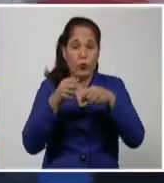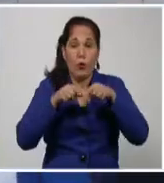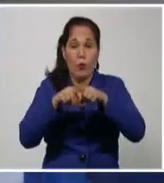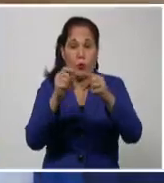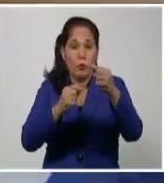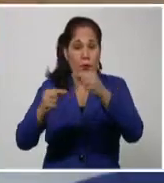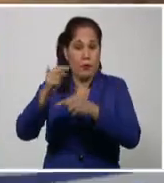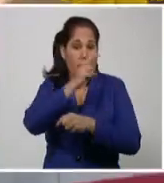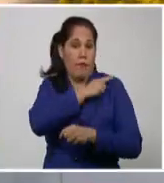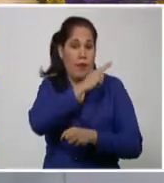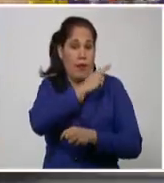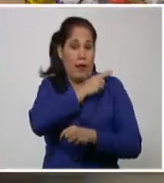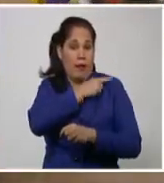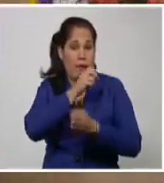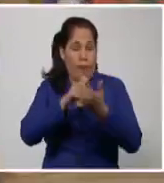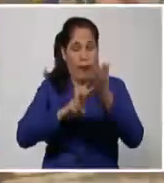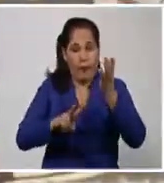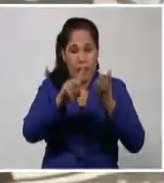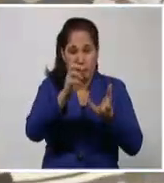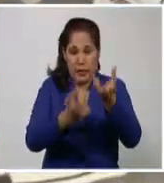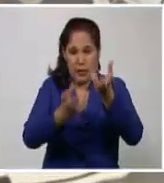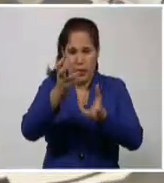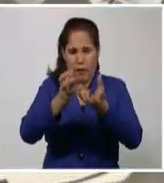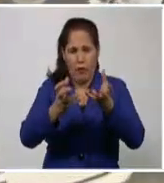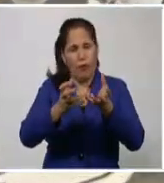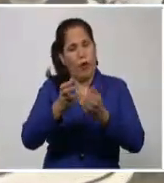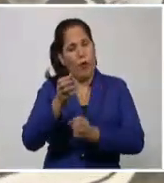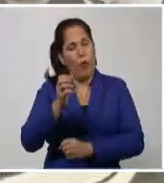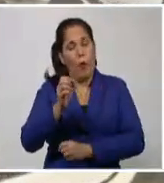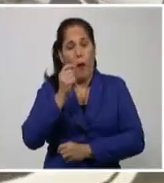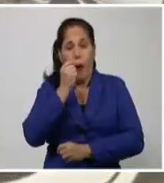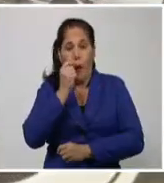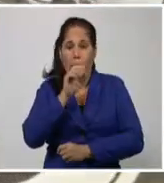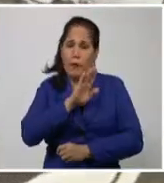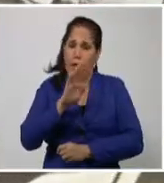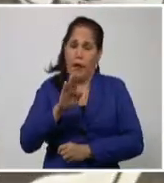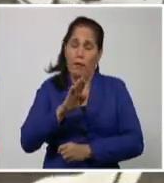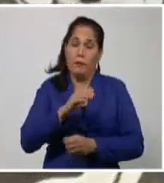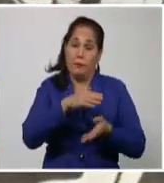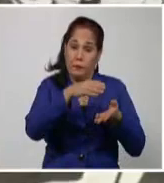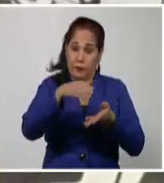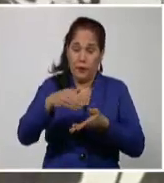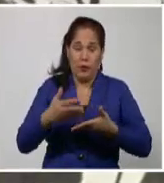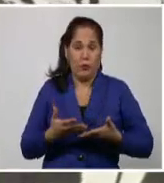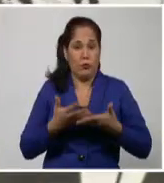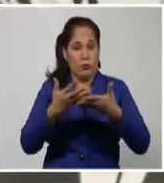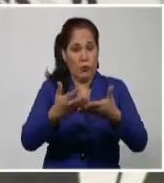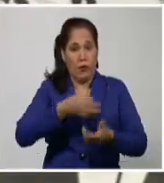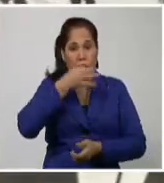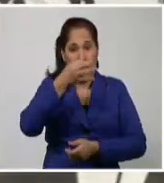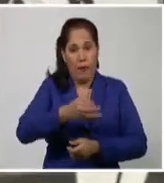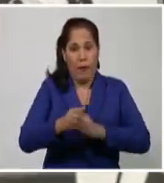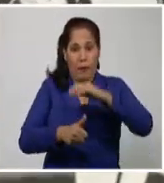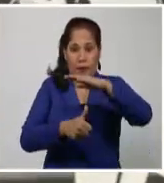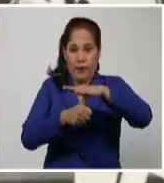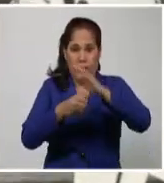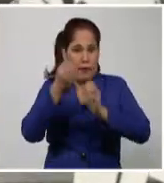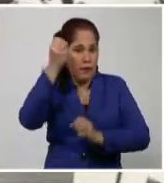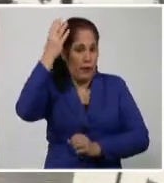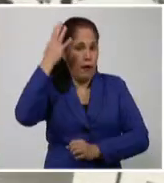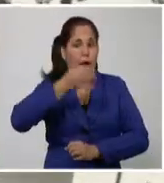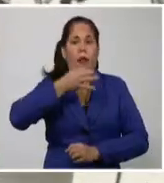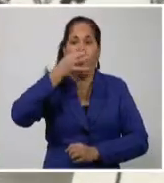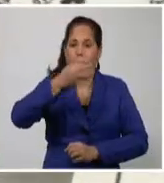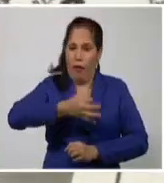principales autoridades de la provincia, dieron el último adiós a Cheito. El presidente cubano Miguel Díaz-Canel se pronunció en su perfil de Twitter,